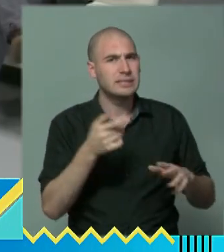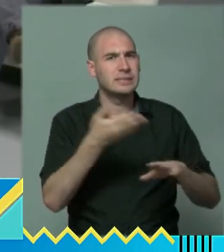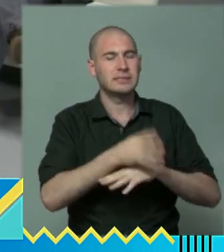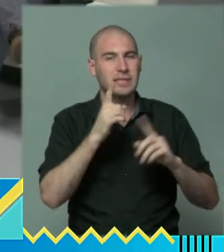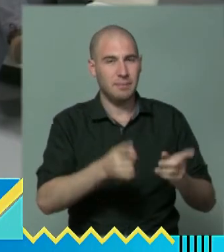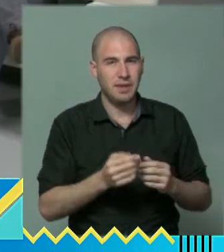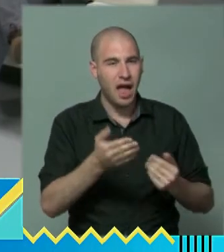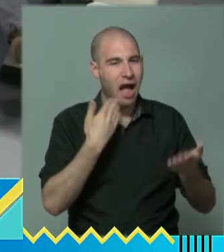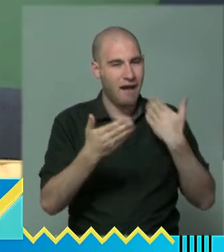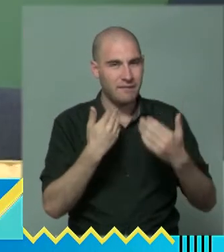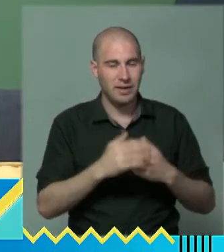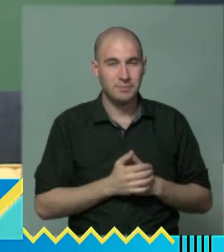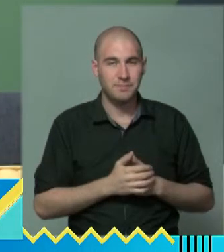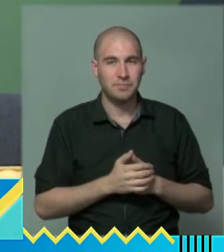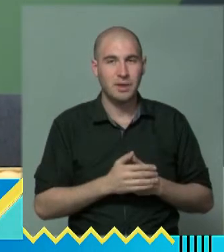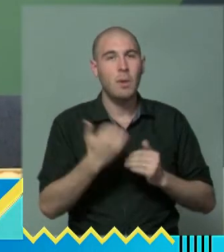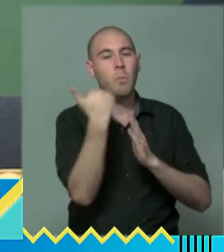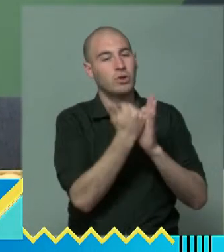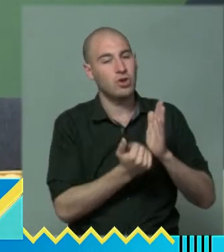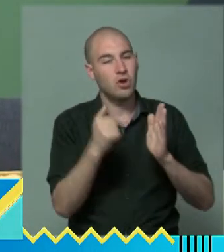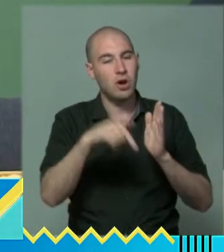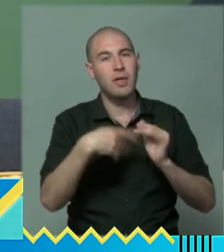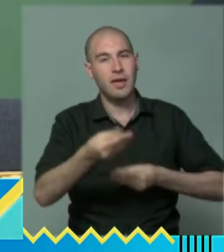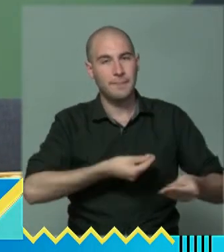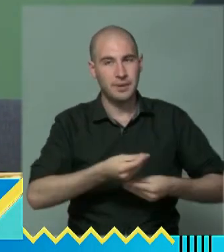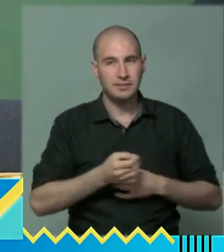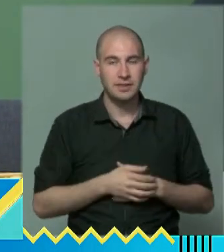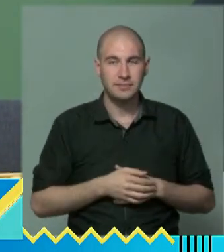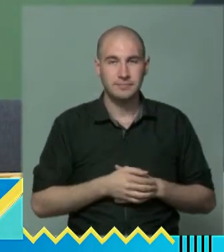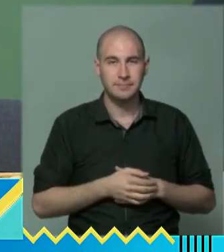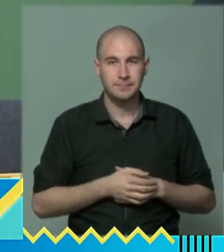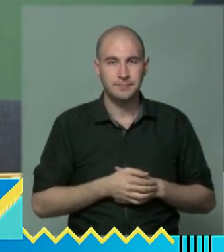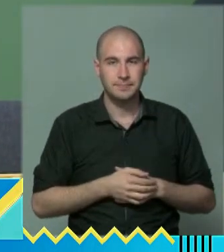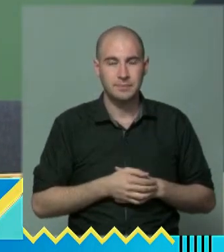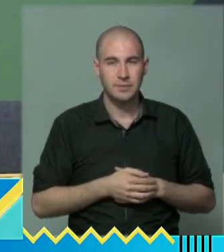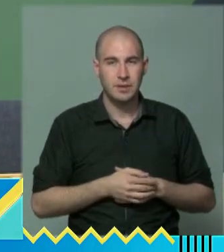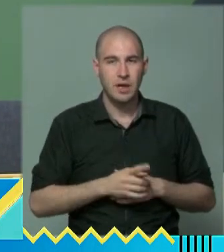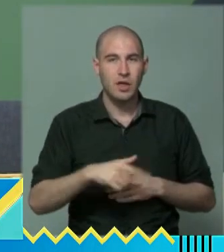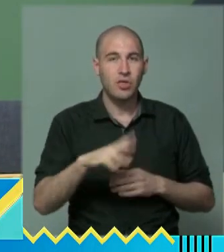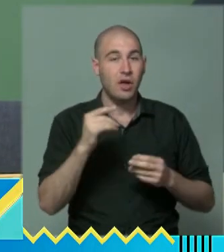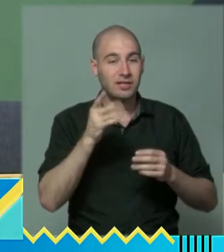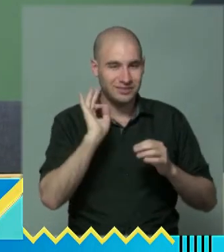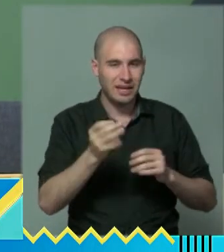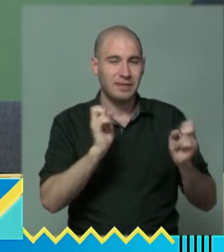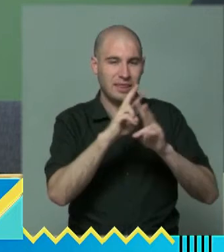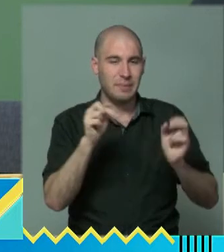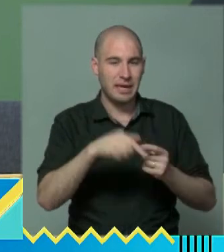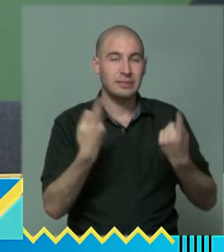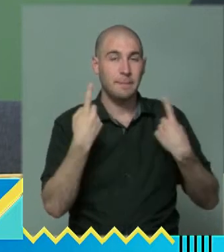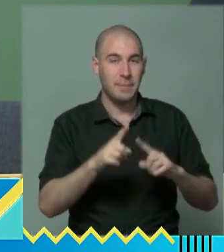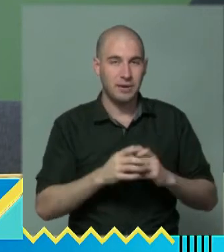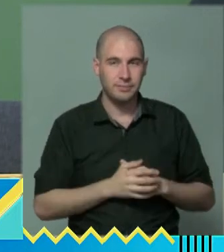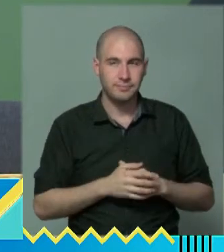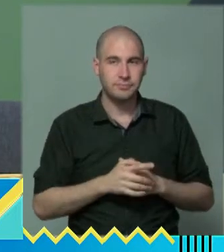bueno, ya hemos hablado de los protocolos que van a tener las empresas para poder estar a la orden del día con este tema, pero